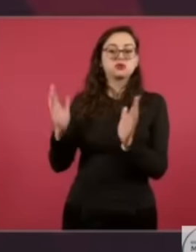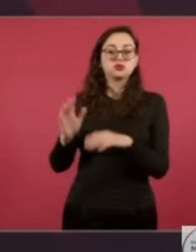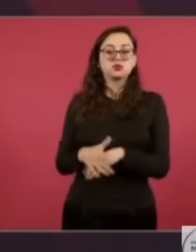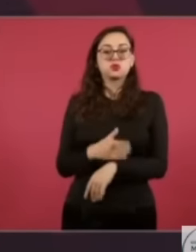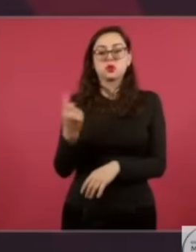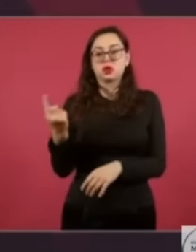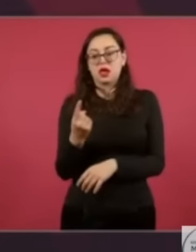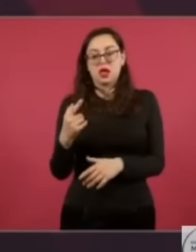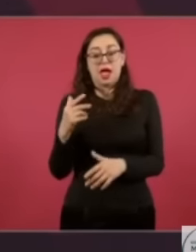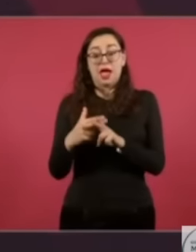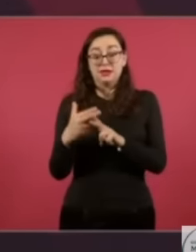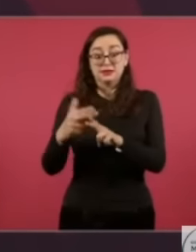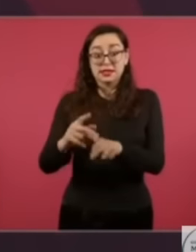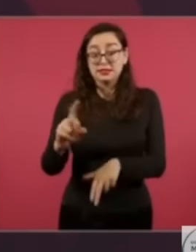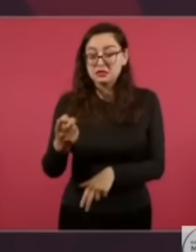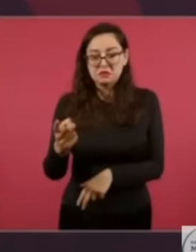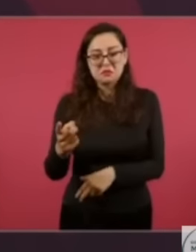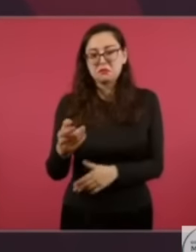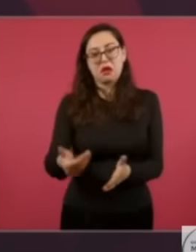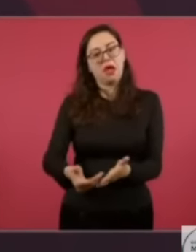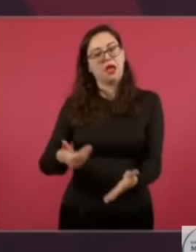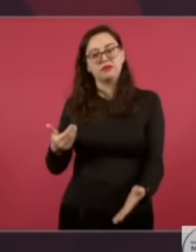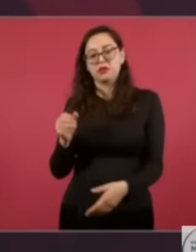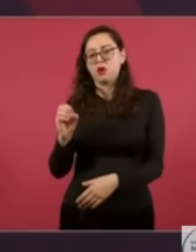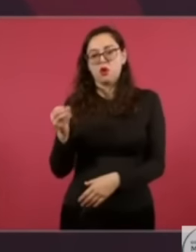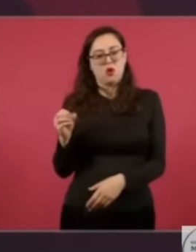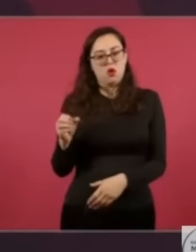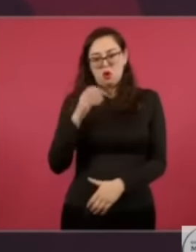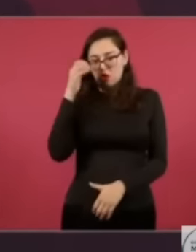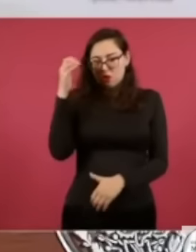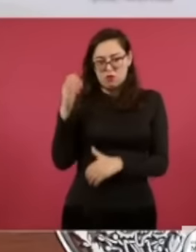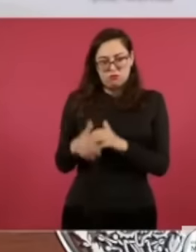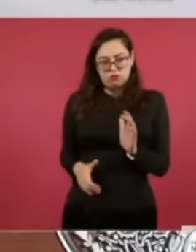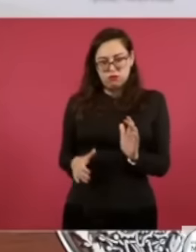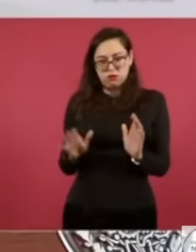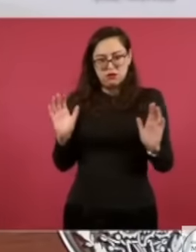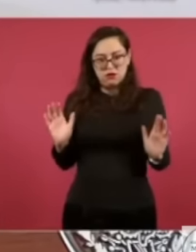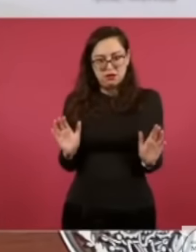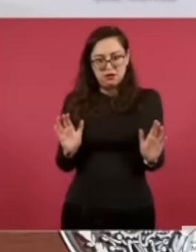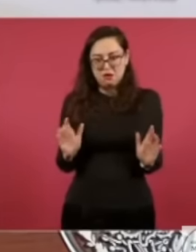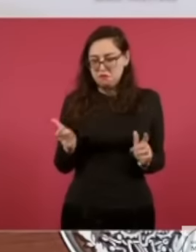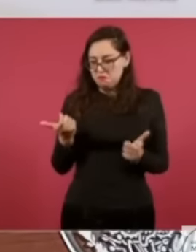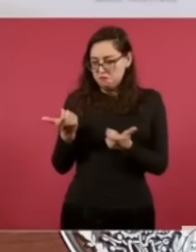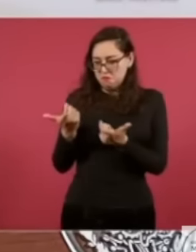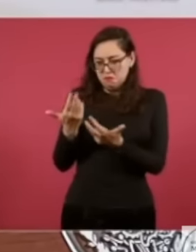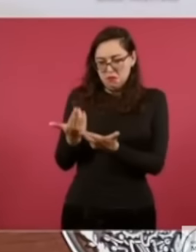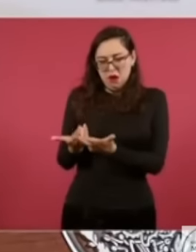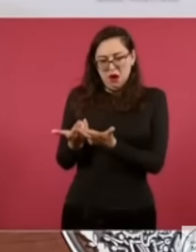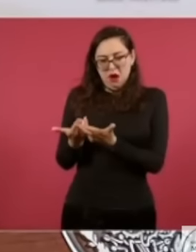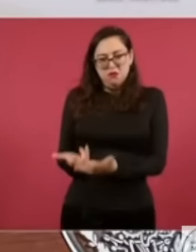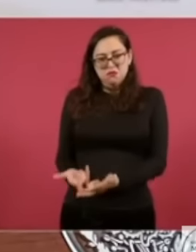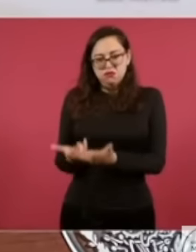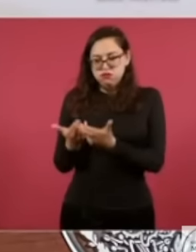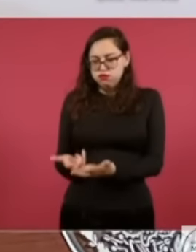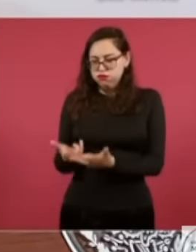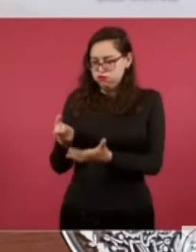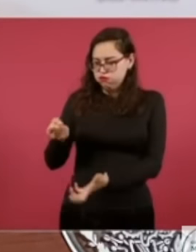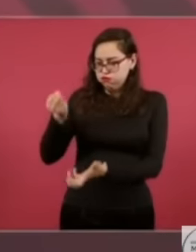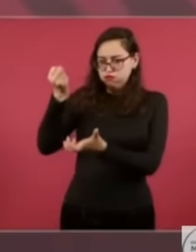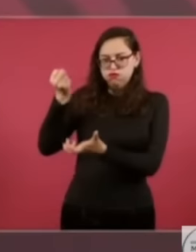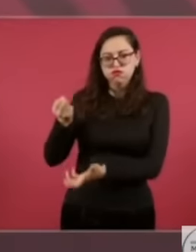el presidente de México responde a todas las dudas de los mexicanos. No cabe duda que Norma Piña por eso no